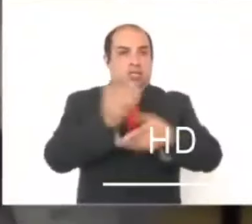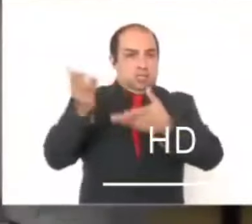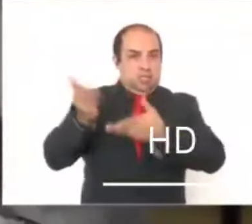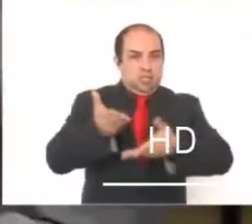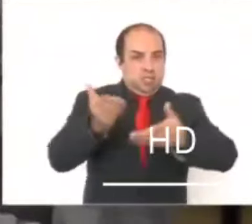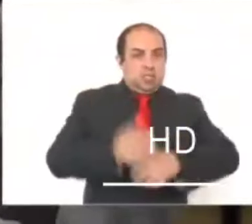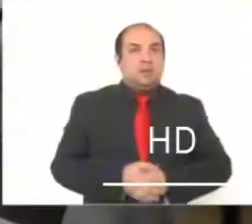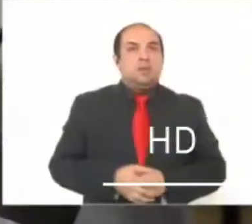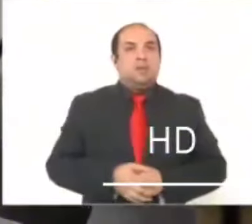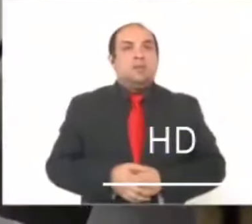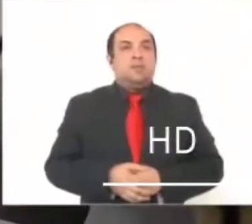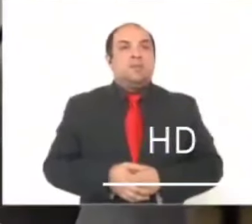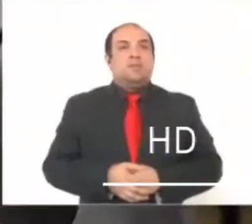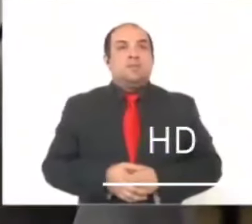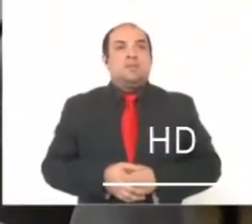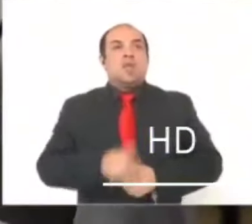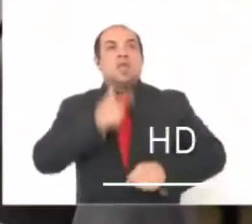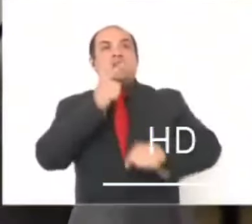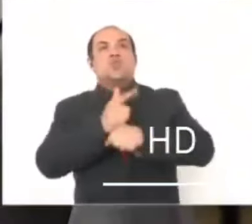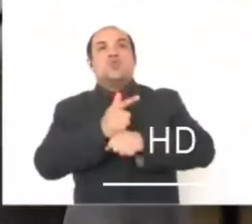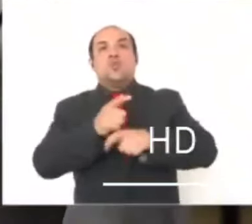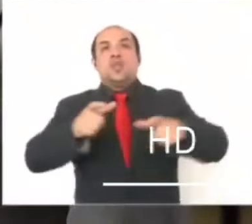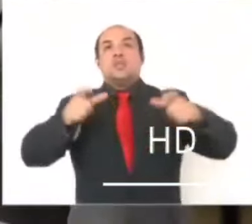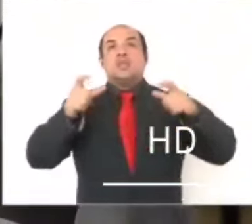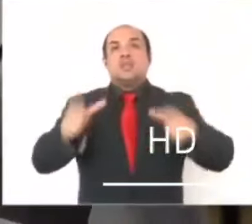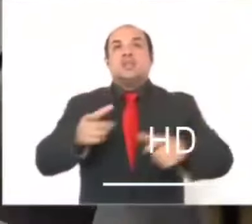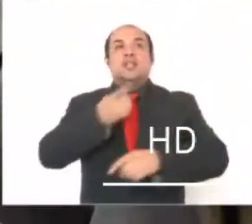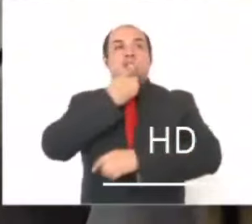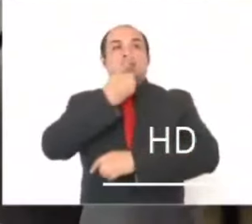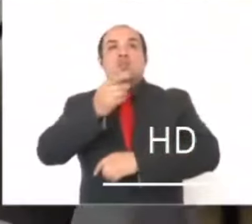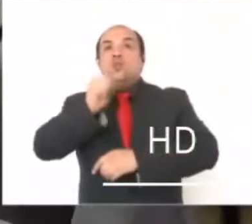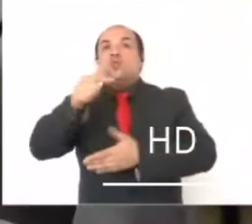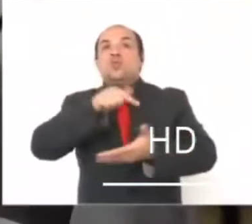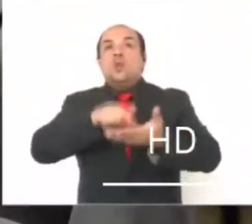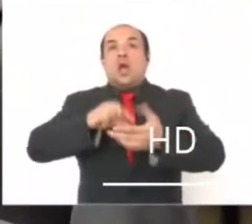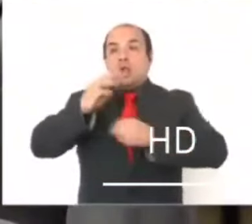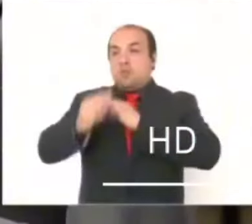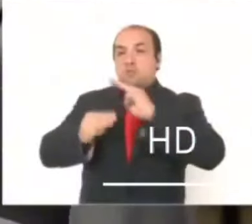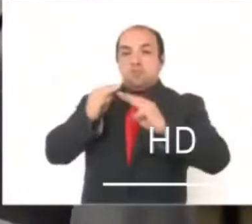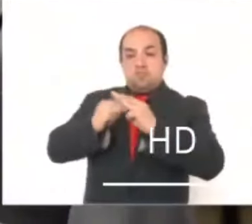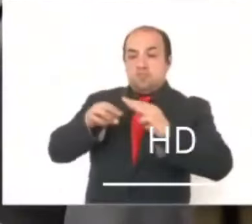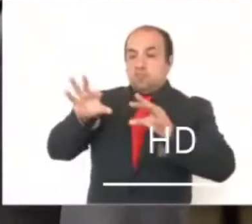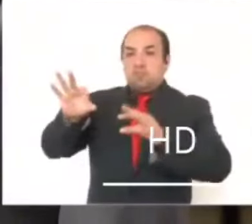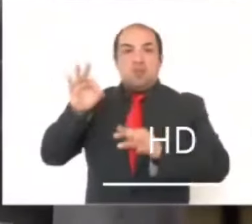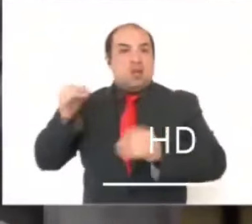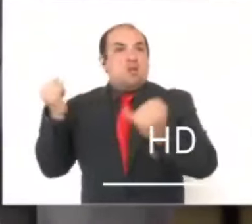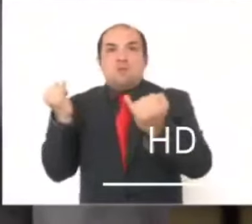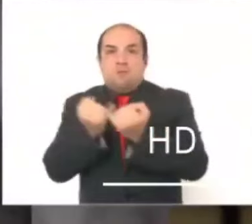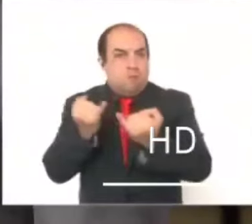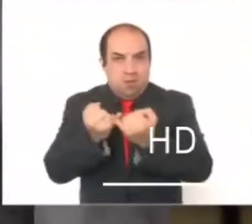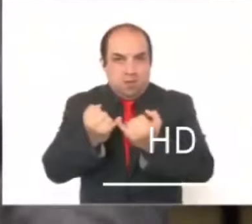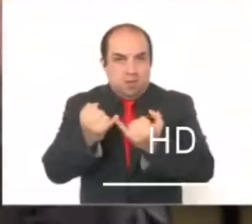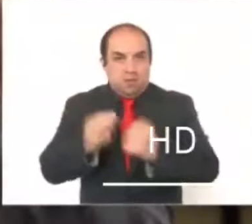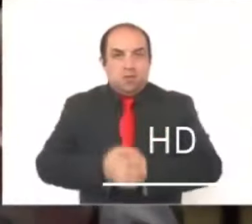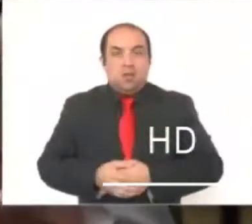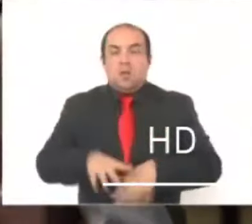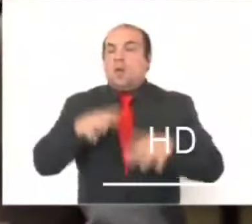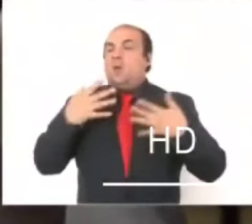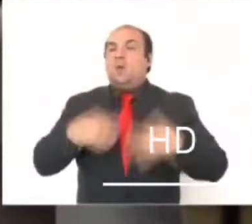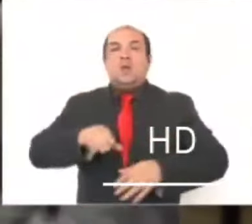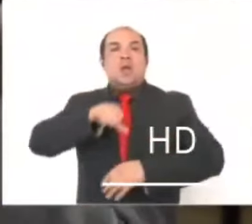llevó al tianguis y se encontró discos que le dijo que ninguna parte del mundo había encontrado, que era impresionante